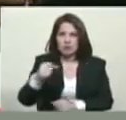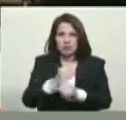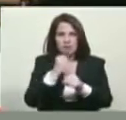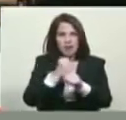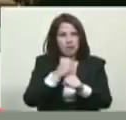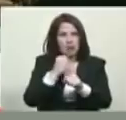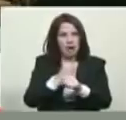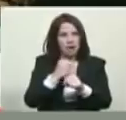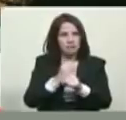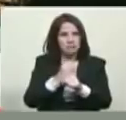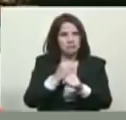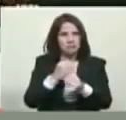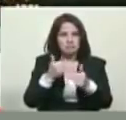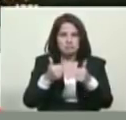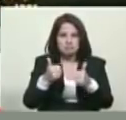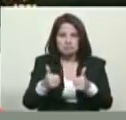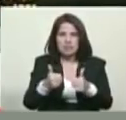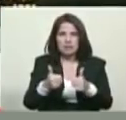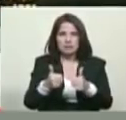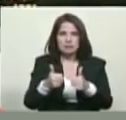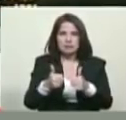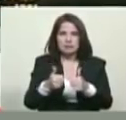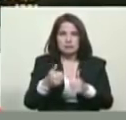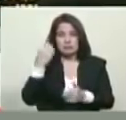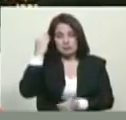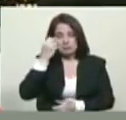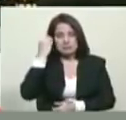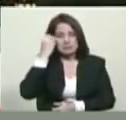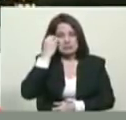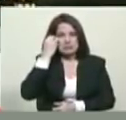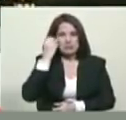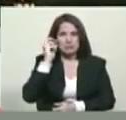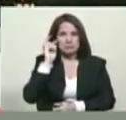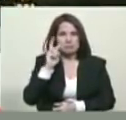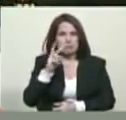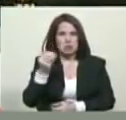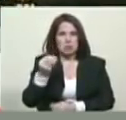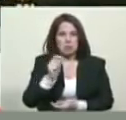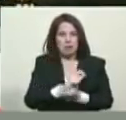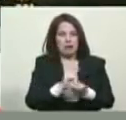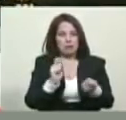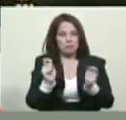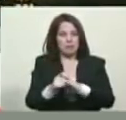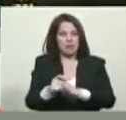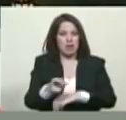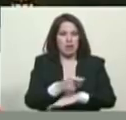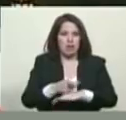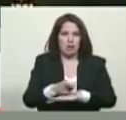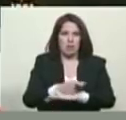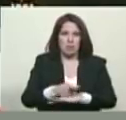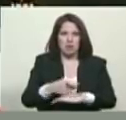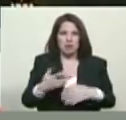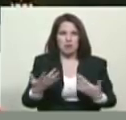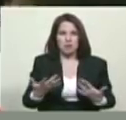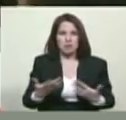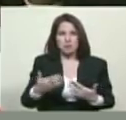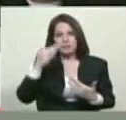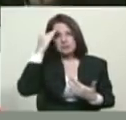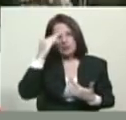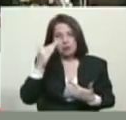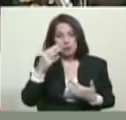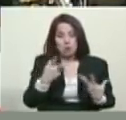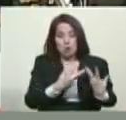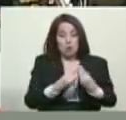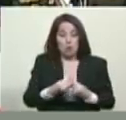Todos trabajamos y hemos empezado a cambiar nuestra querida Bolivia. Saludo el acompañamiento en la